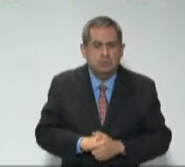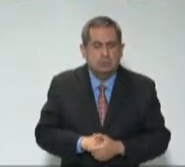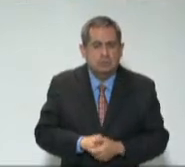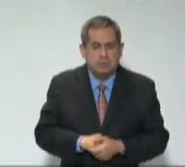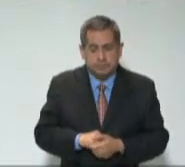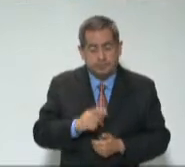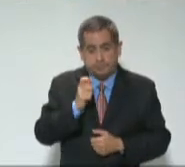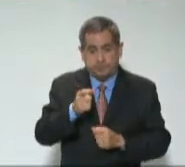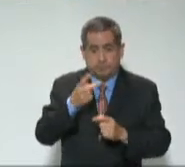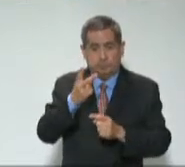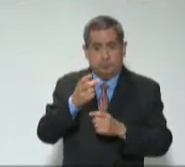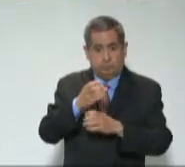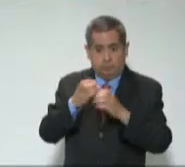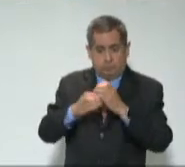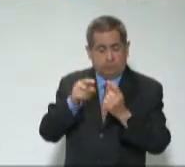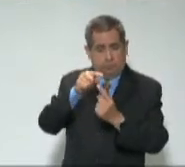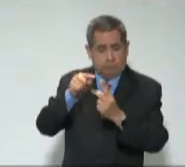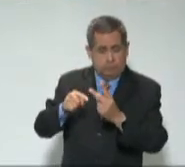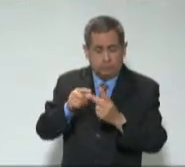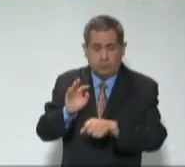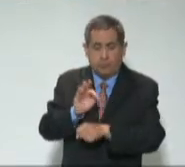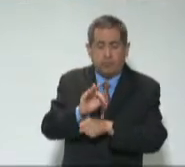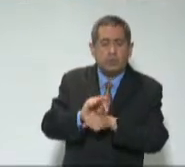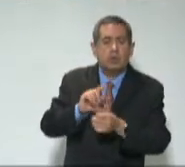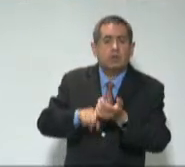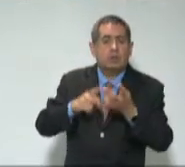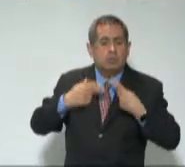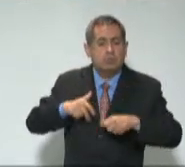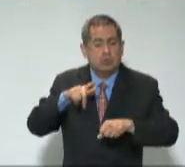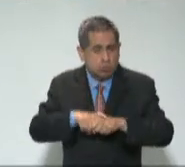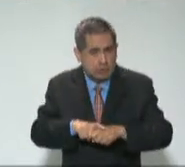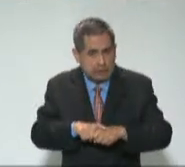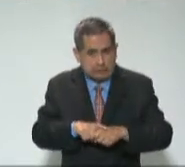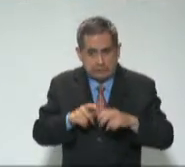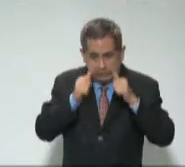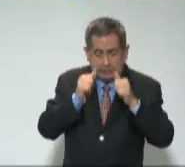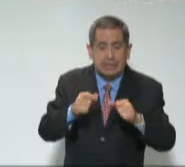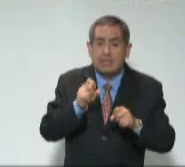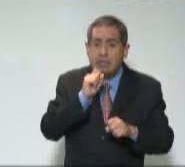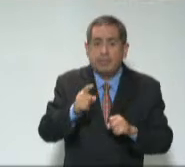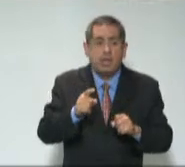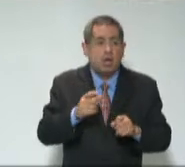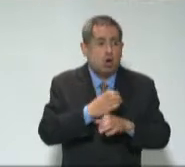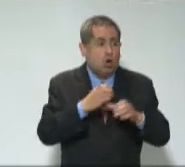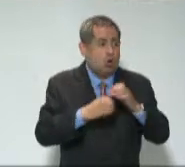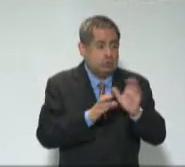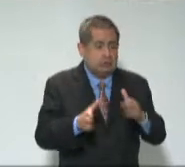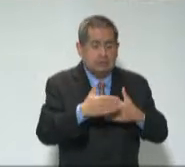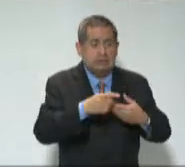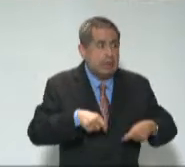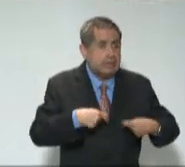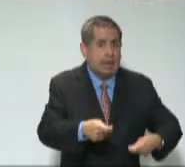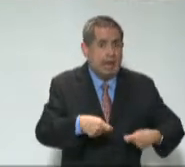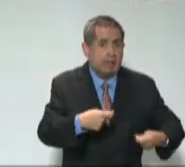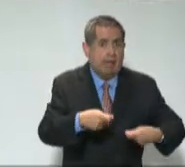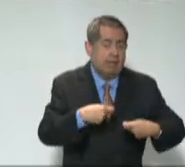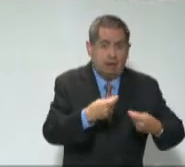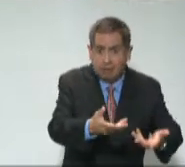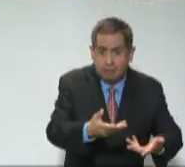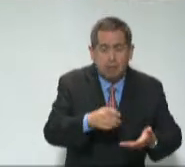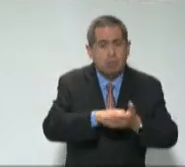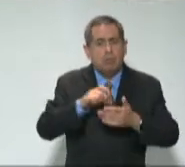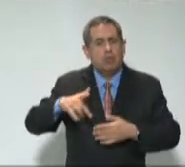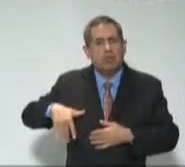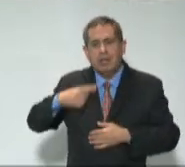implicaba Dos procesos enormes la protección del personal y después dotar de los equipos suficientes aquí por ejemplo me llamaba la atención se